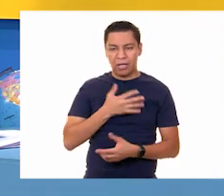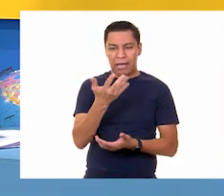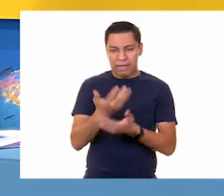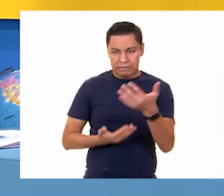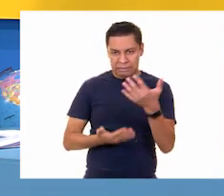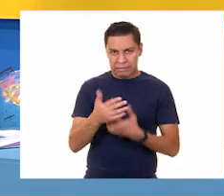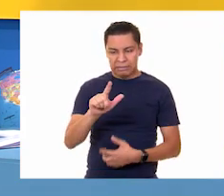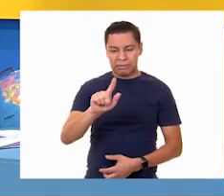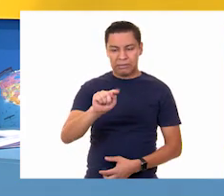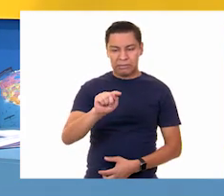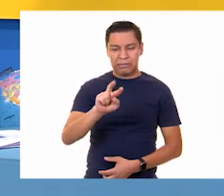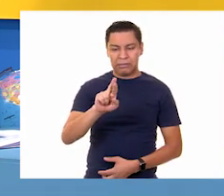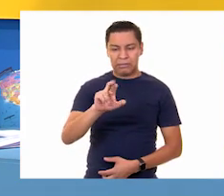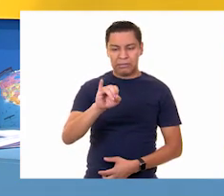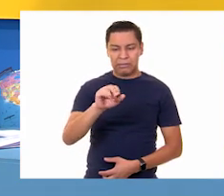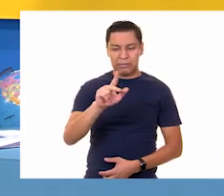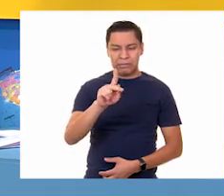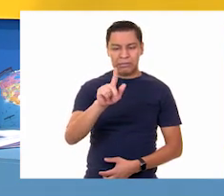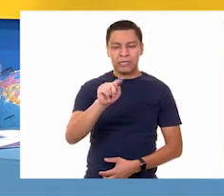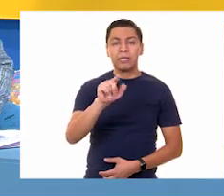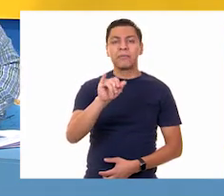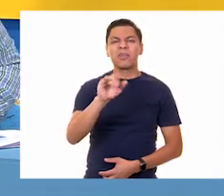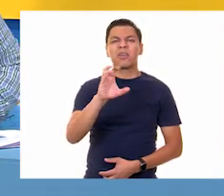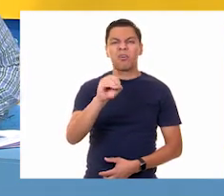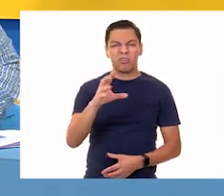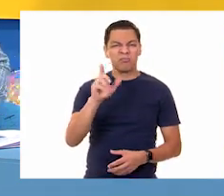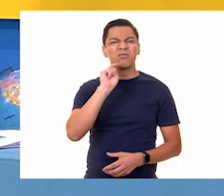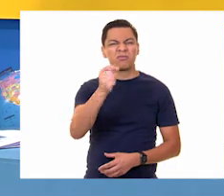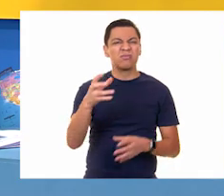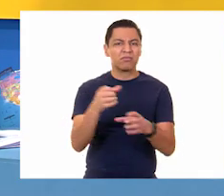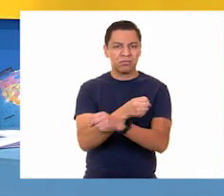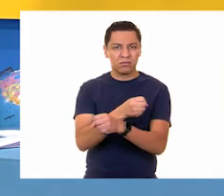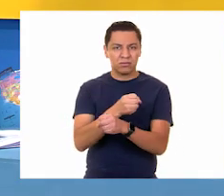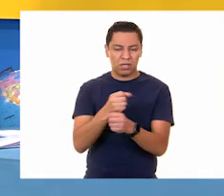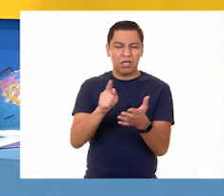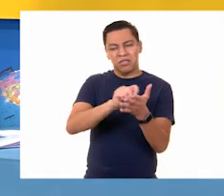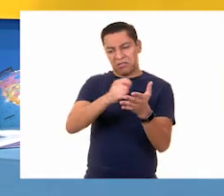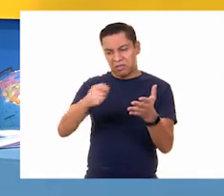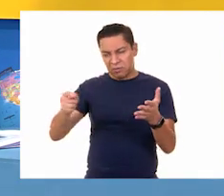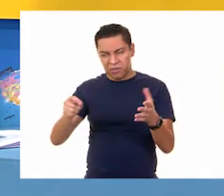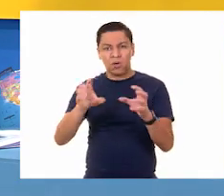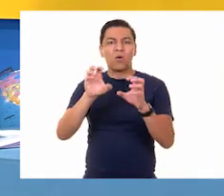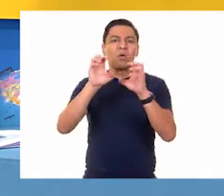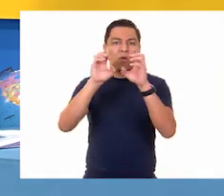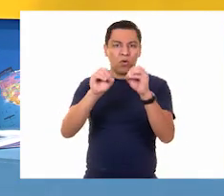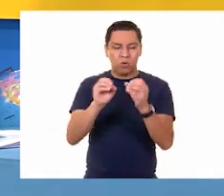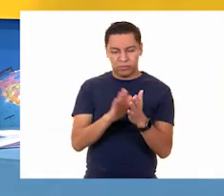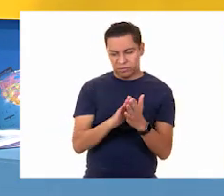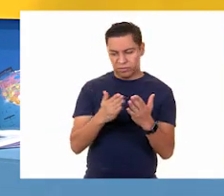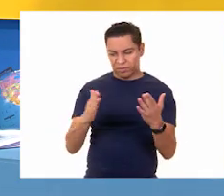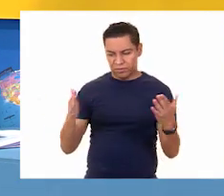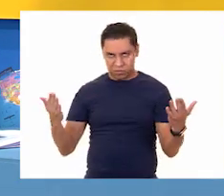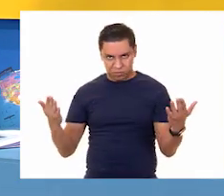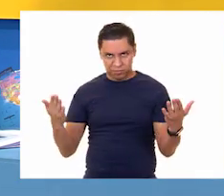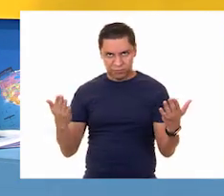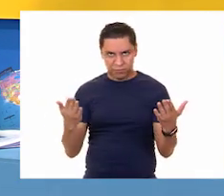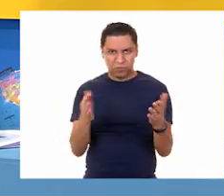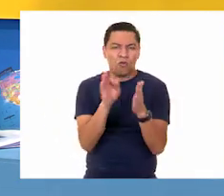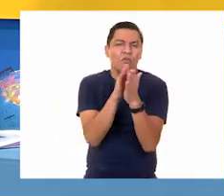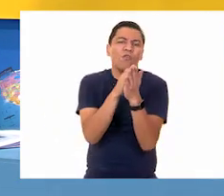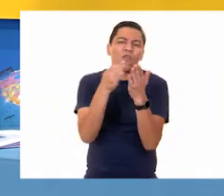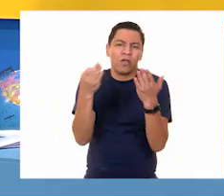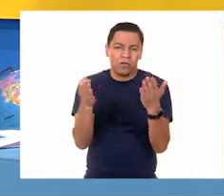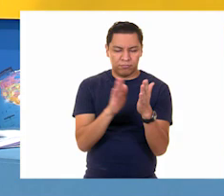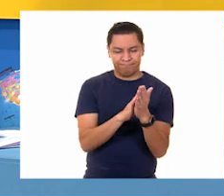la prevención del acoso en la comunidad escolar. Particularmente vamos a explorar algunos trípticos sobre el tema para conocer